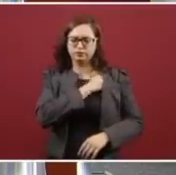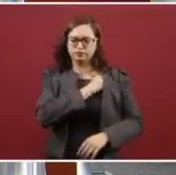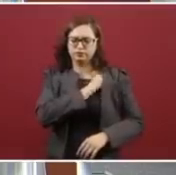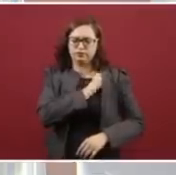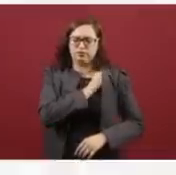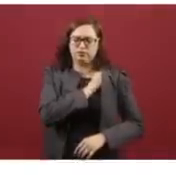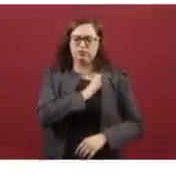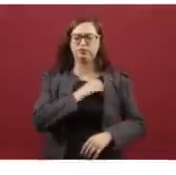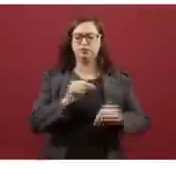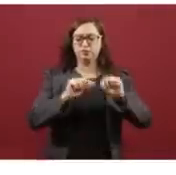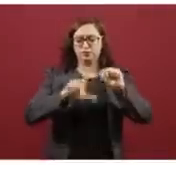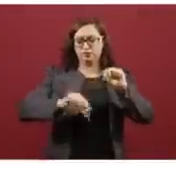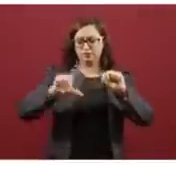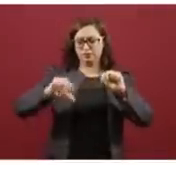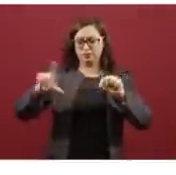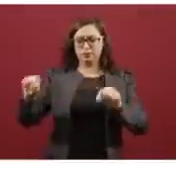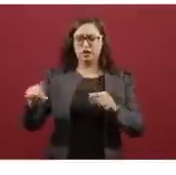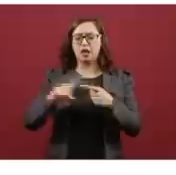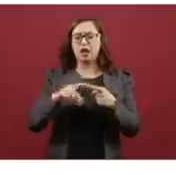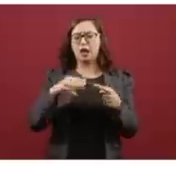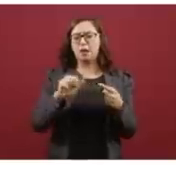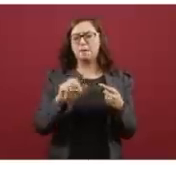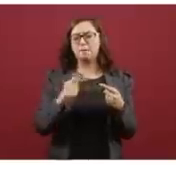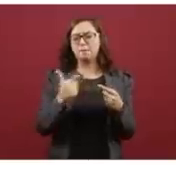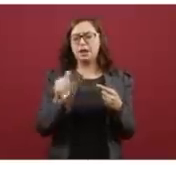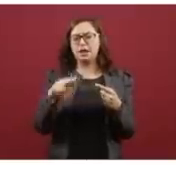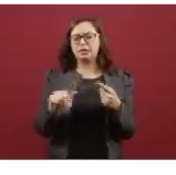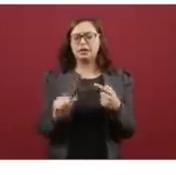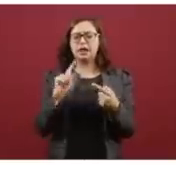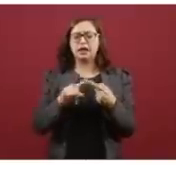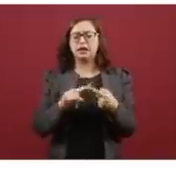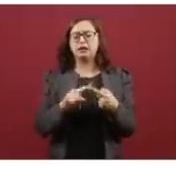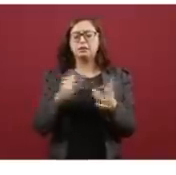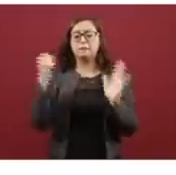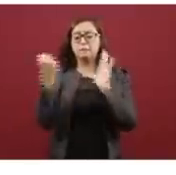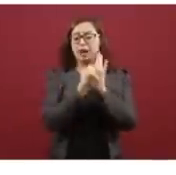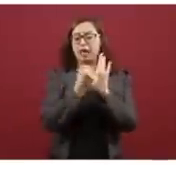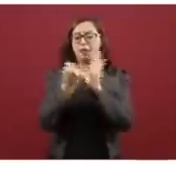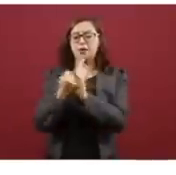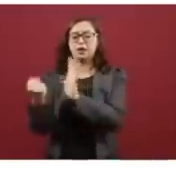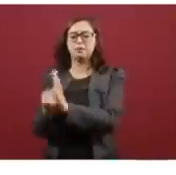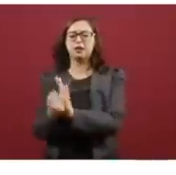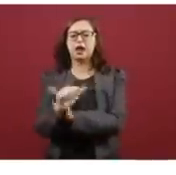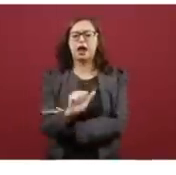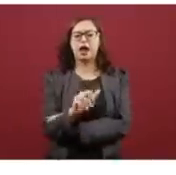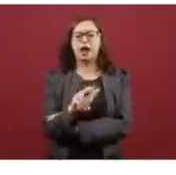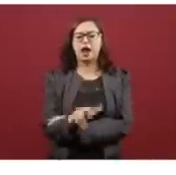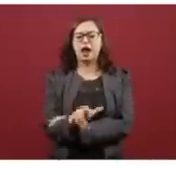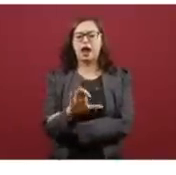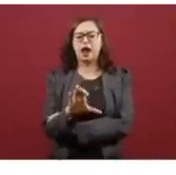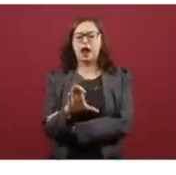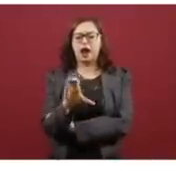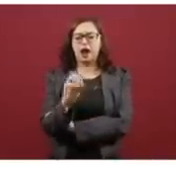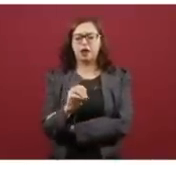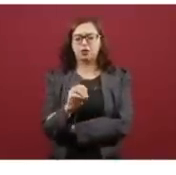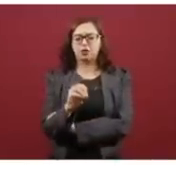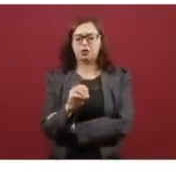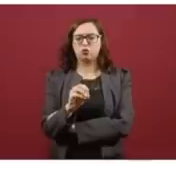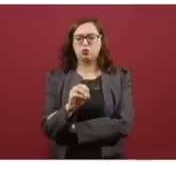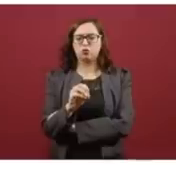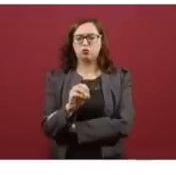y tenemos que arco con un diferencial de 2 pesos 58